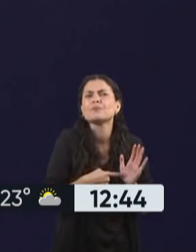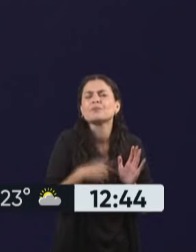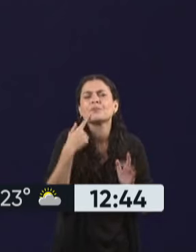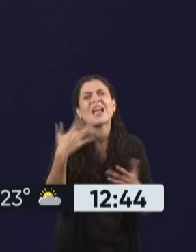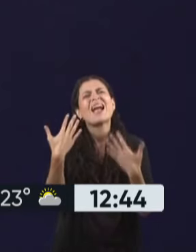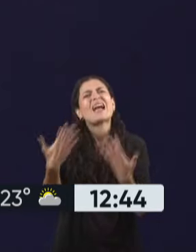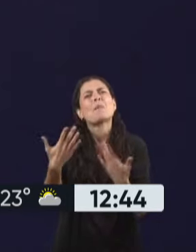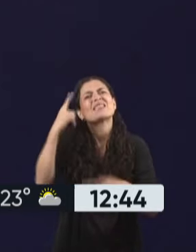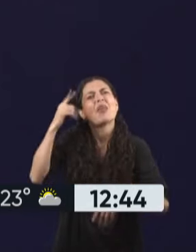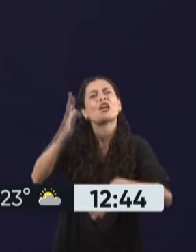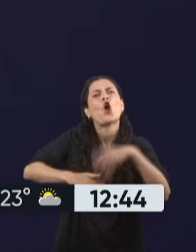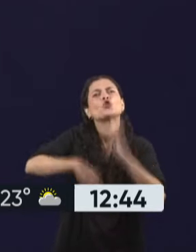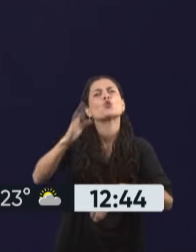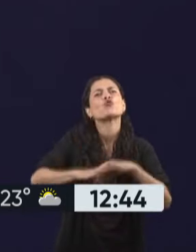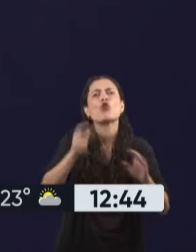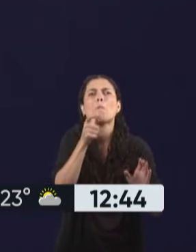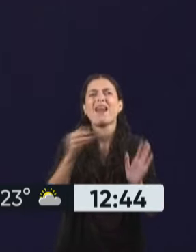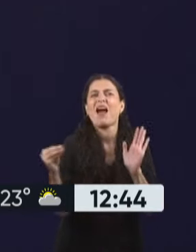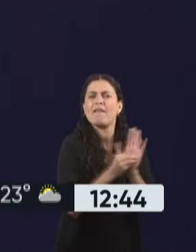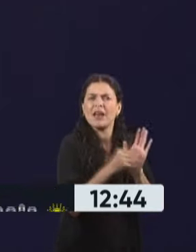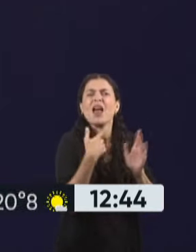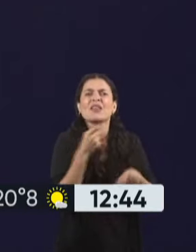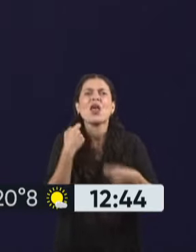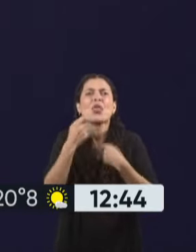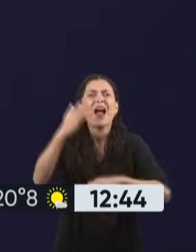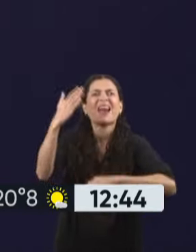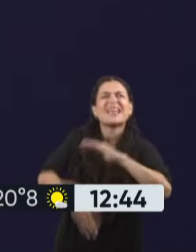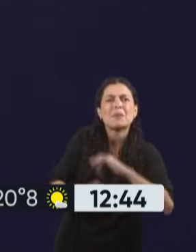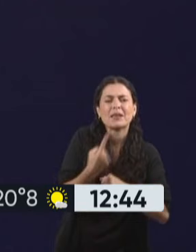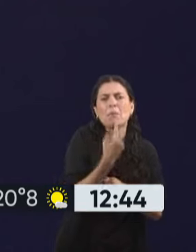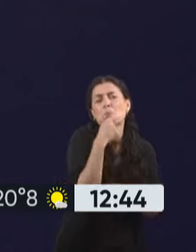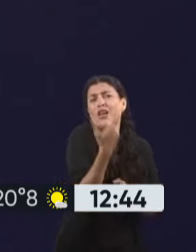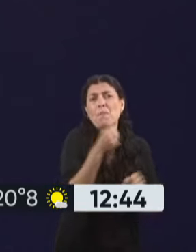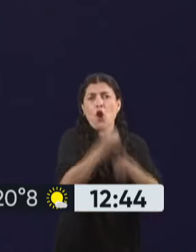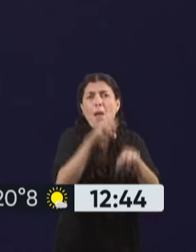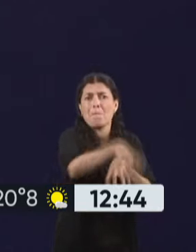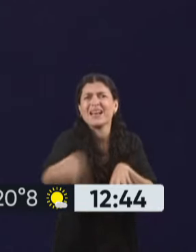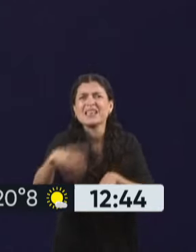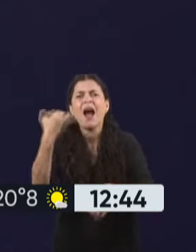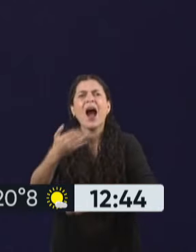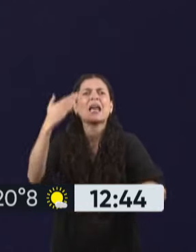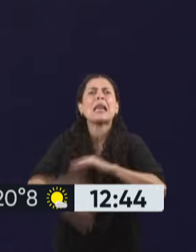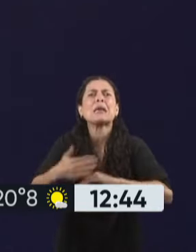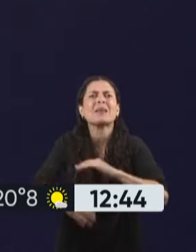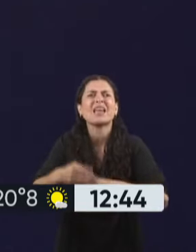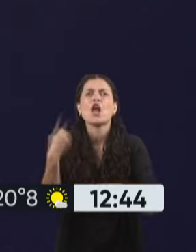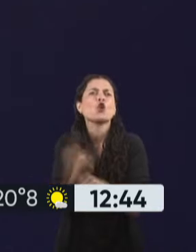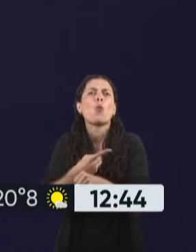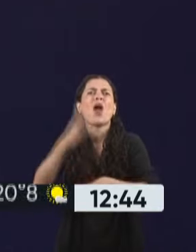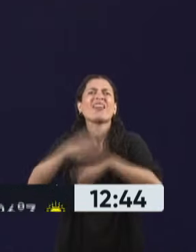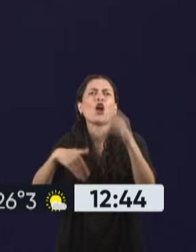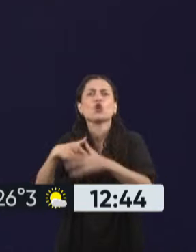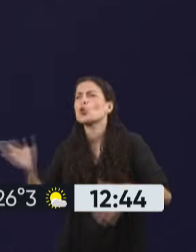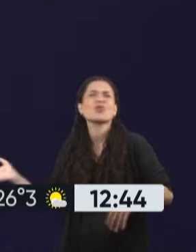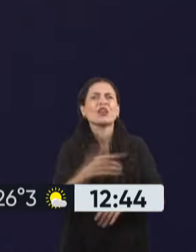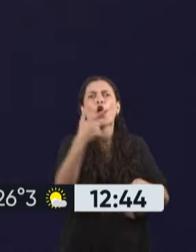capacidad constructiva, que asignaba topes de construcción a cada empresa. Bueno, esto se termina y ahora van a tener que competir Para